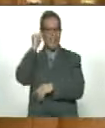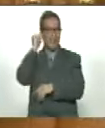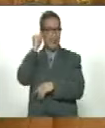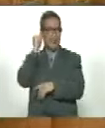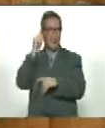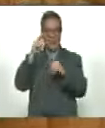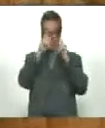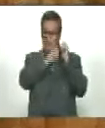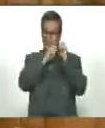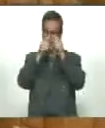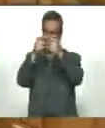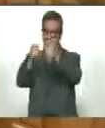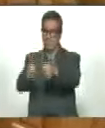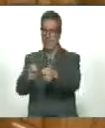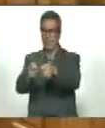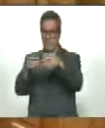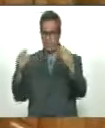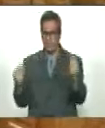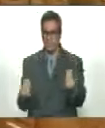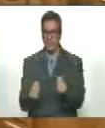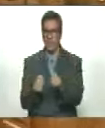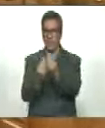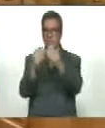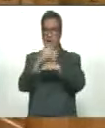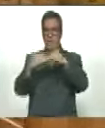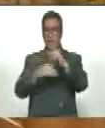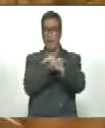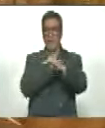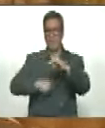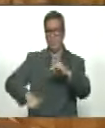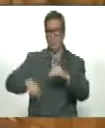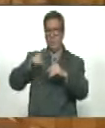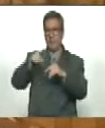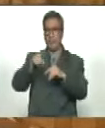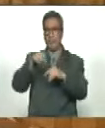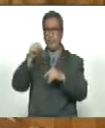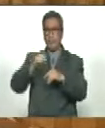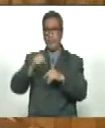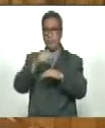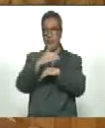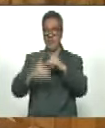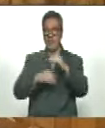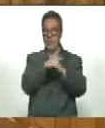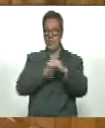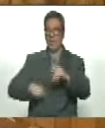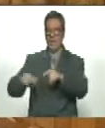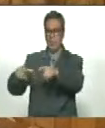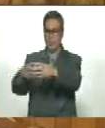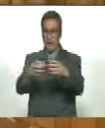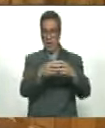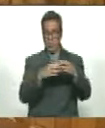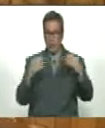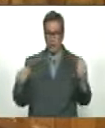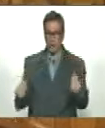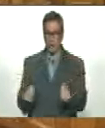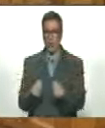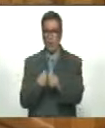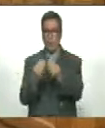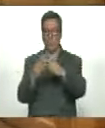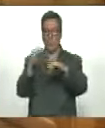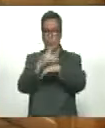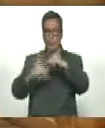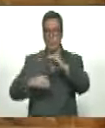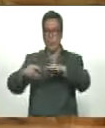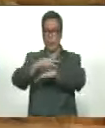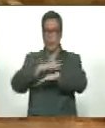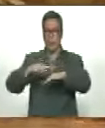fue designada para que acompañara a la vicepresidenta ejecutiva y a los vicepresidentes sectoriales conjuntamente con los